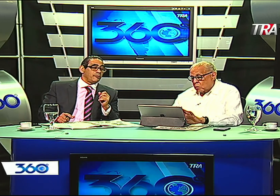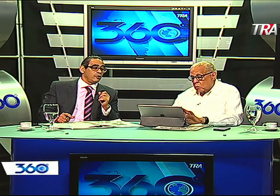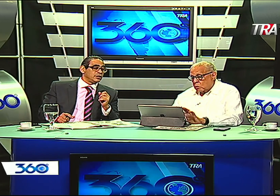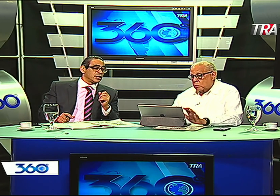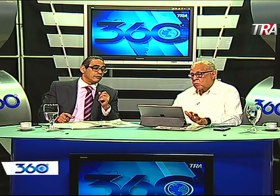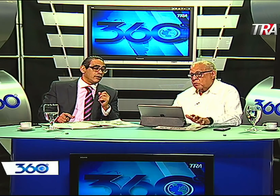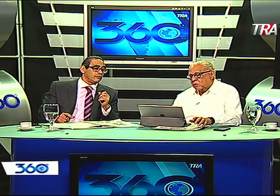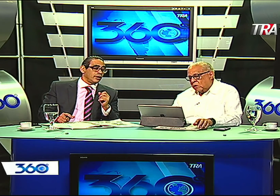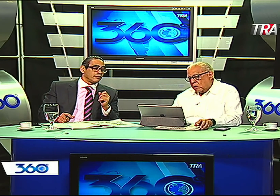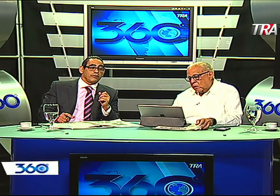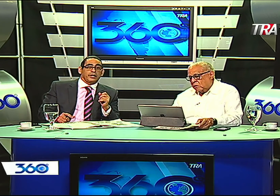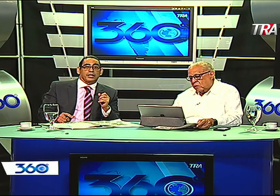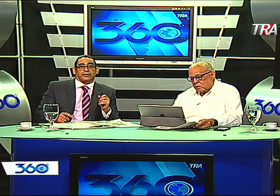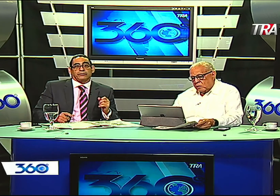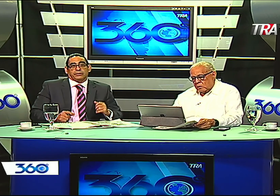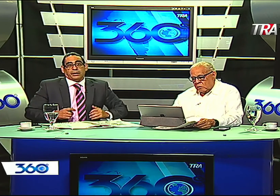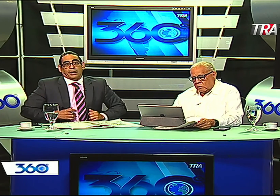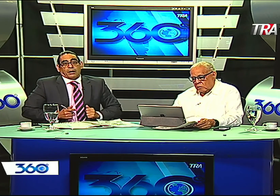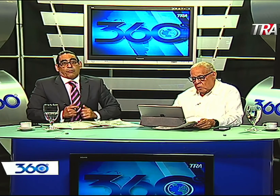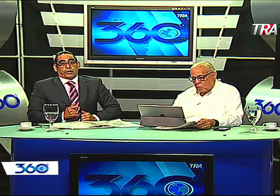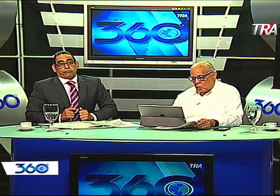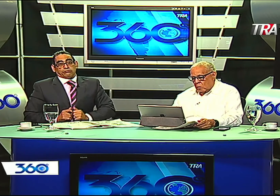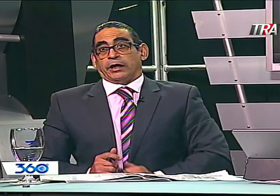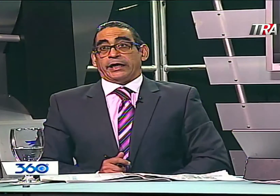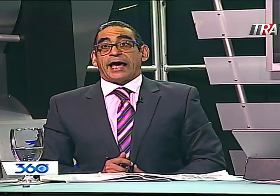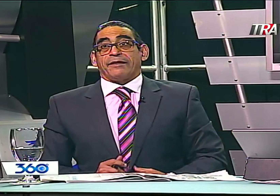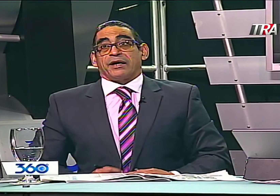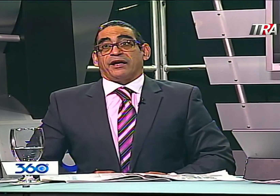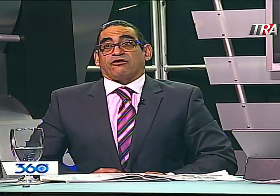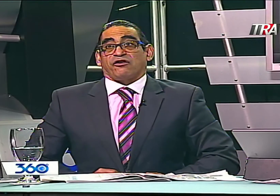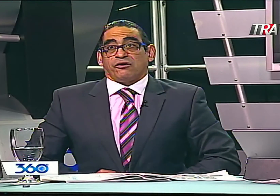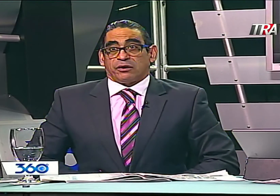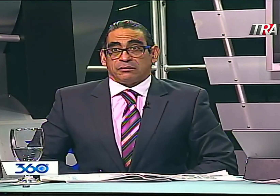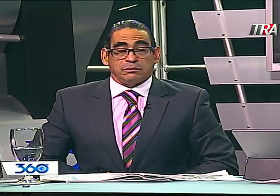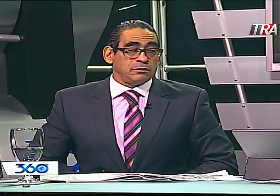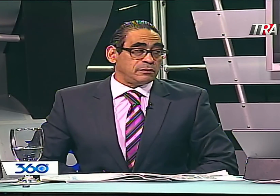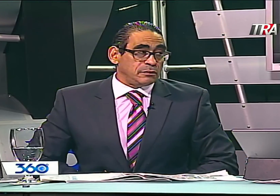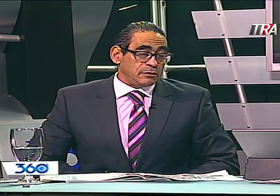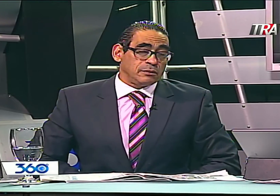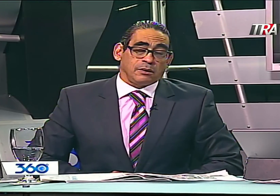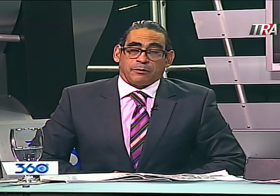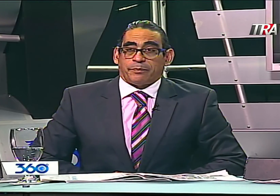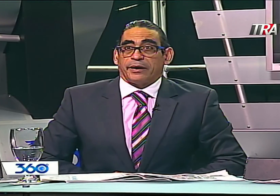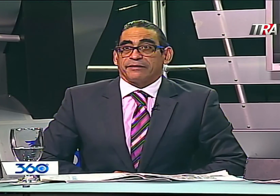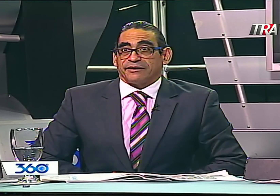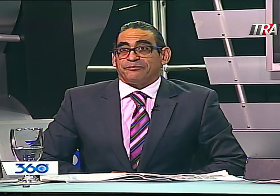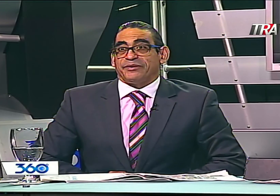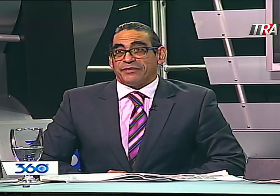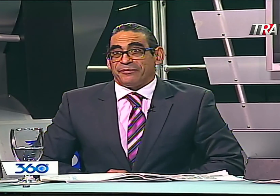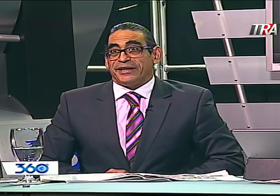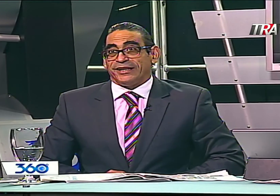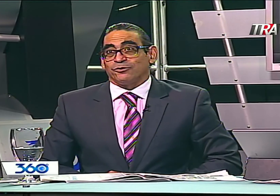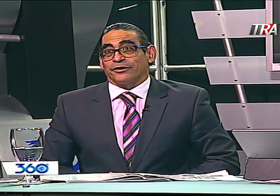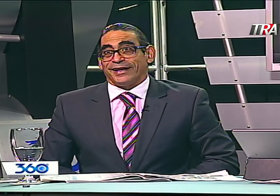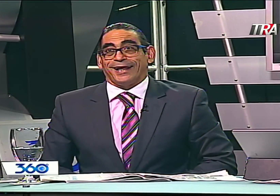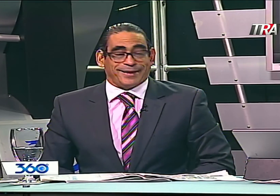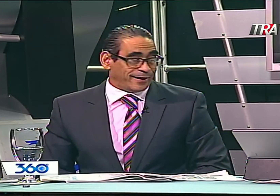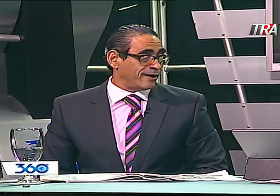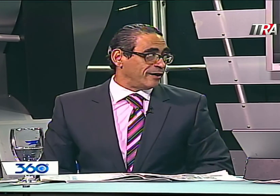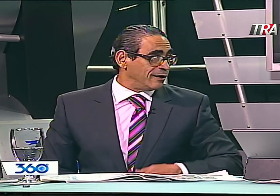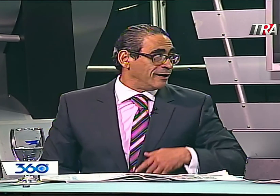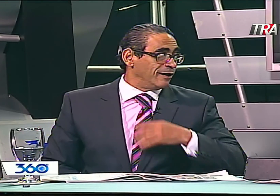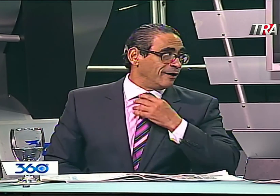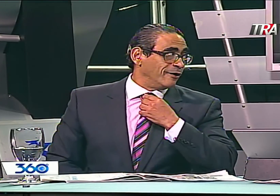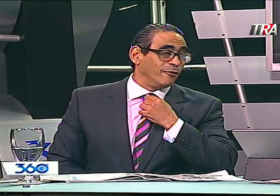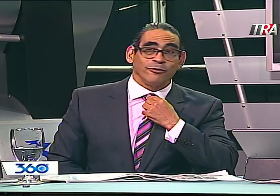economía y política. No hay ni que preguntar. Sí. Bueno, y además de eso, señores, para ser primer ministro de Inglaterra.